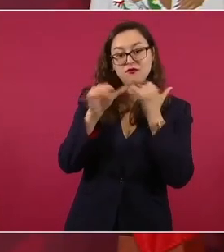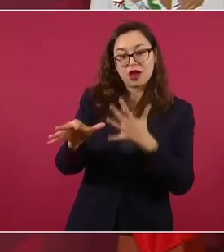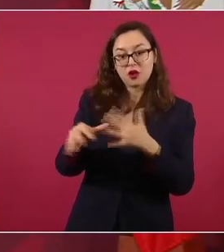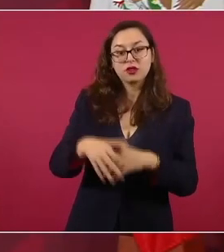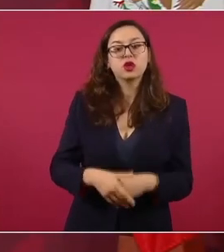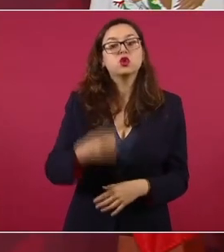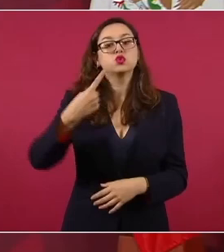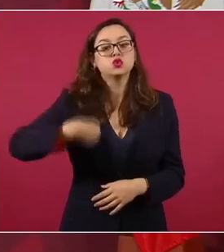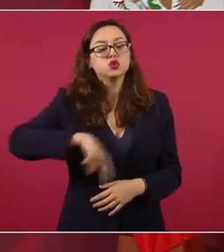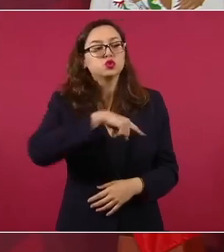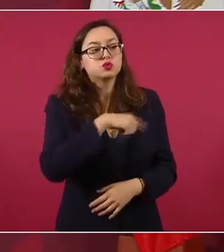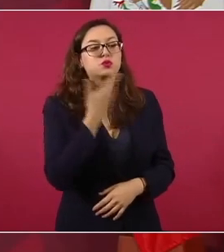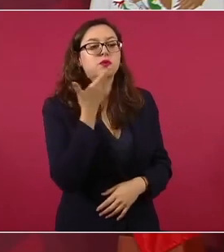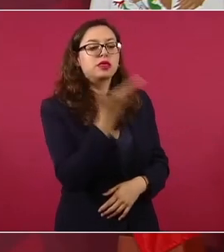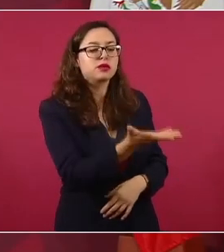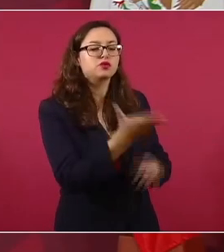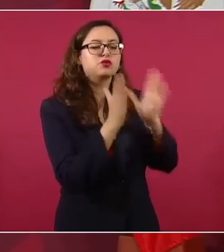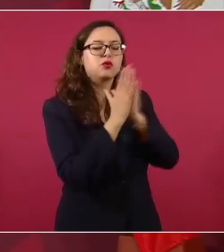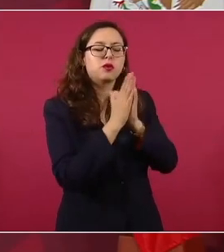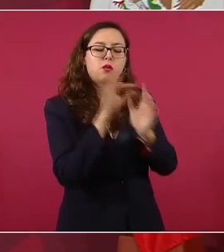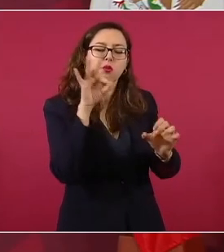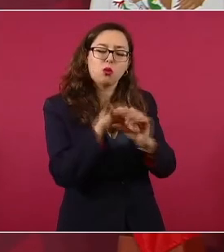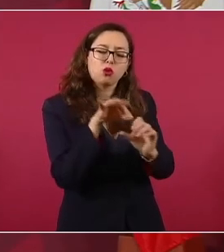se contaran los votos.